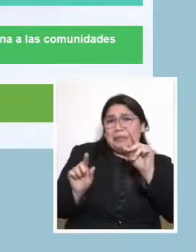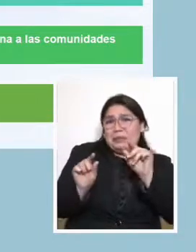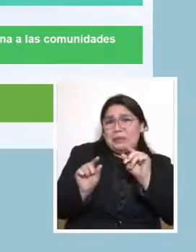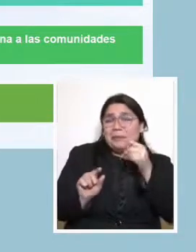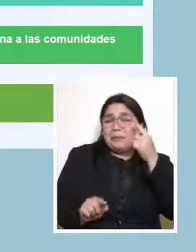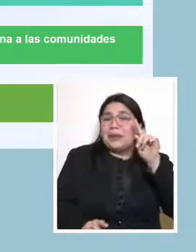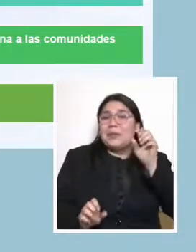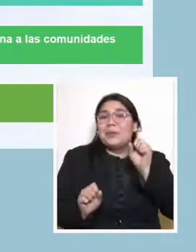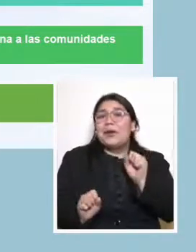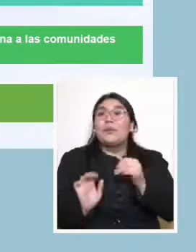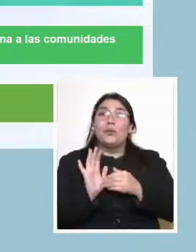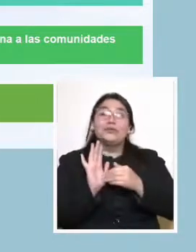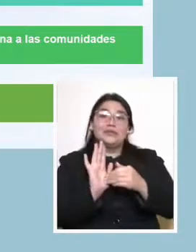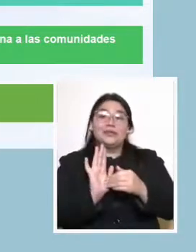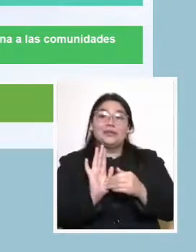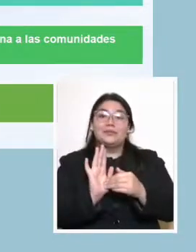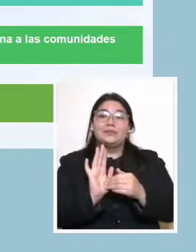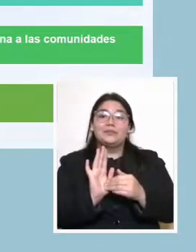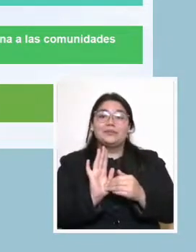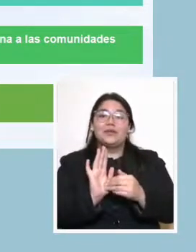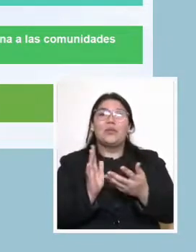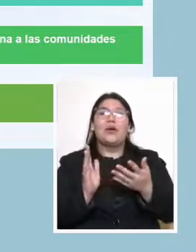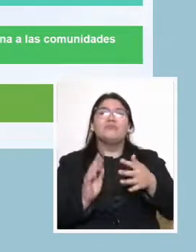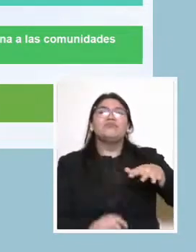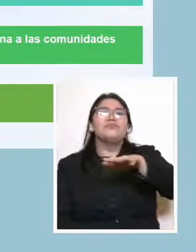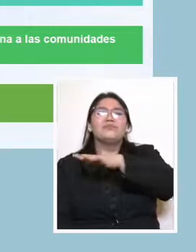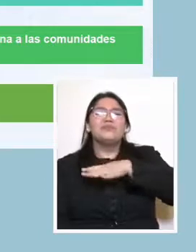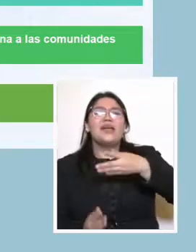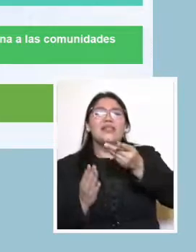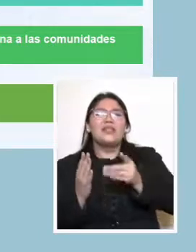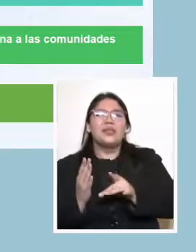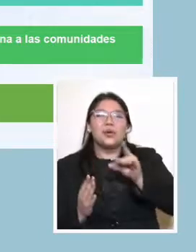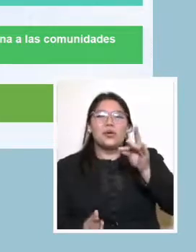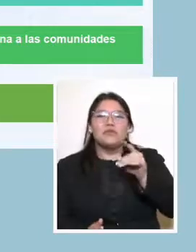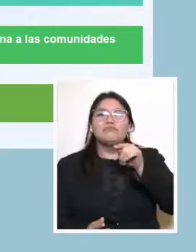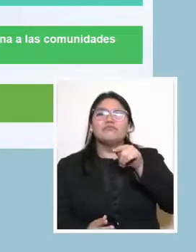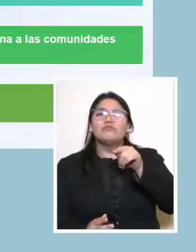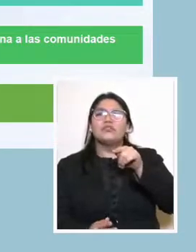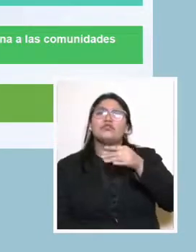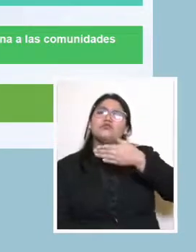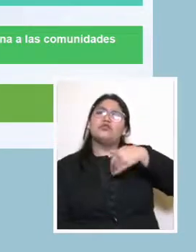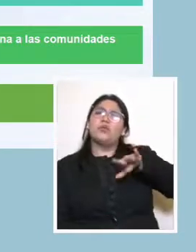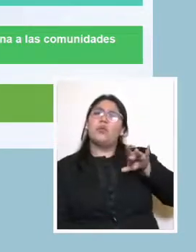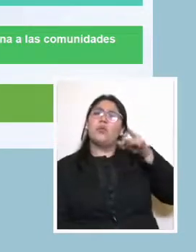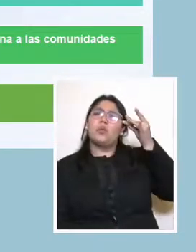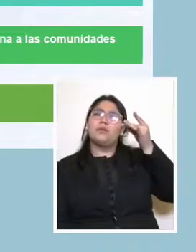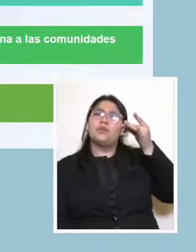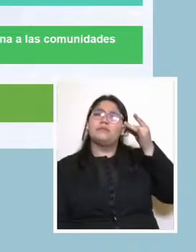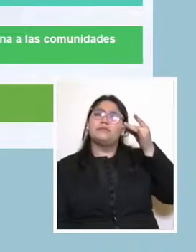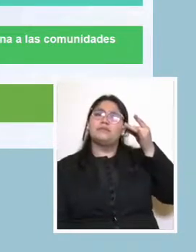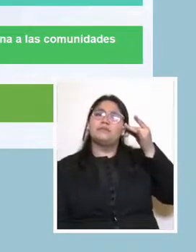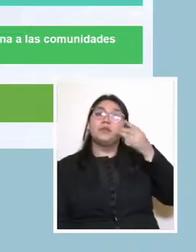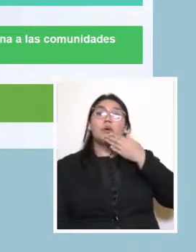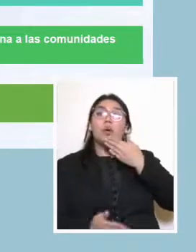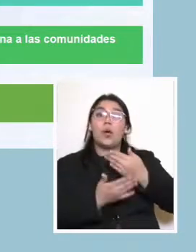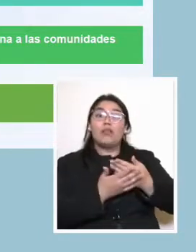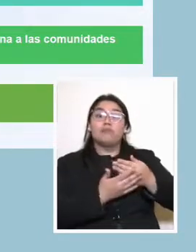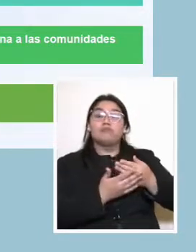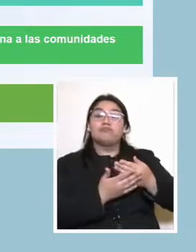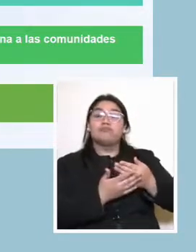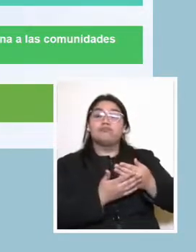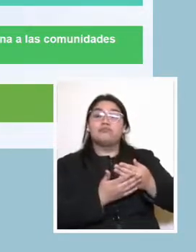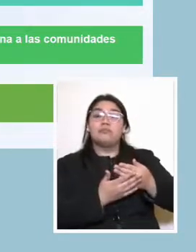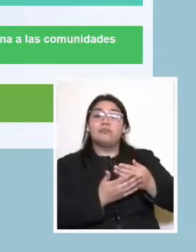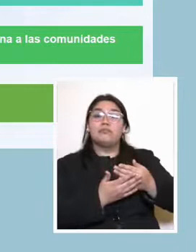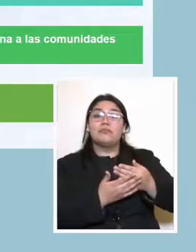puedo compartir, ¿no es cierto?, a modo de diagnóstico, cuáles son estas consecuencias que nosotros creemos que se visibilizaron a partir de